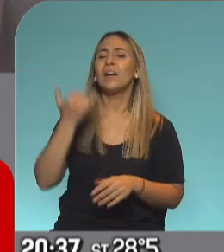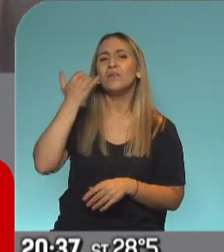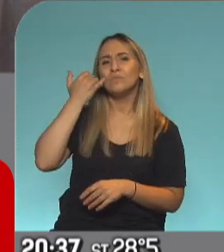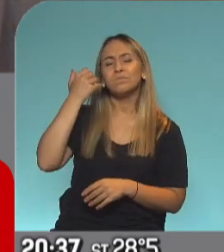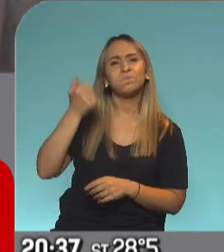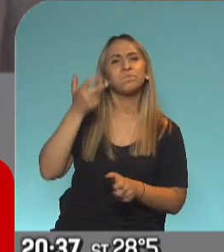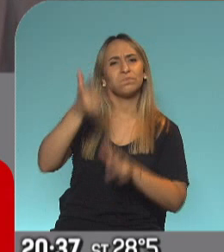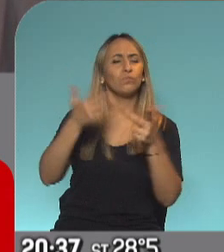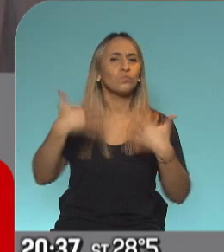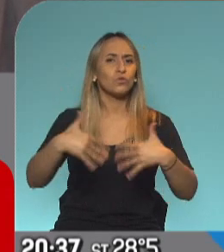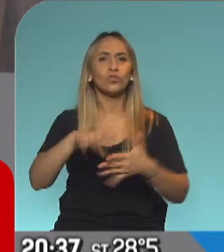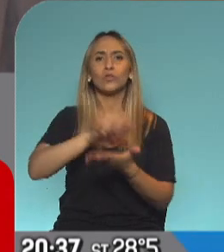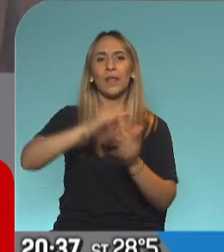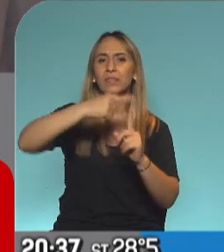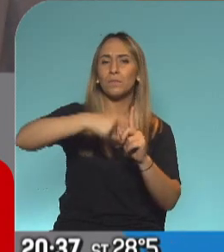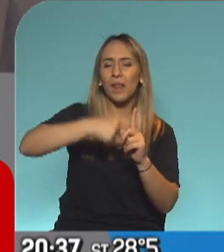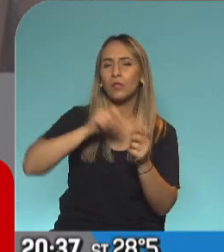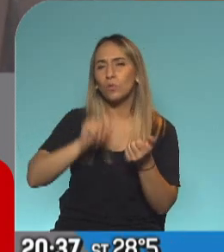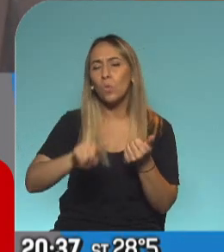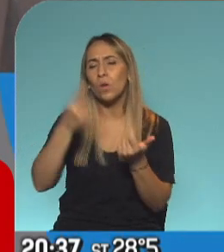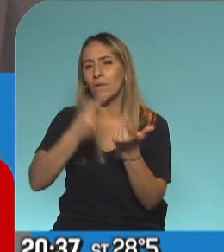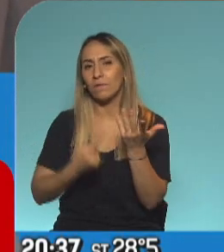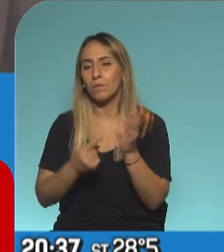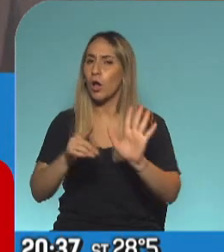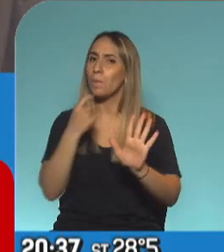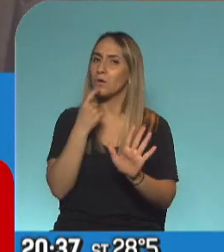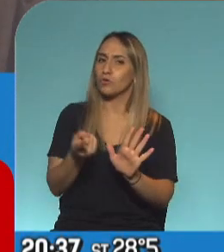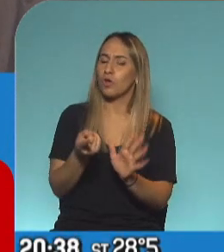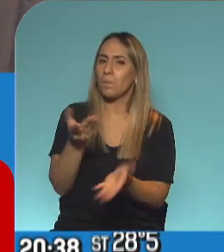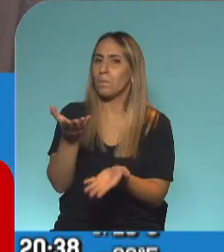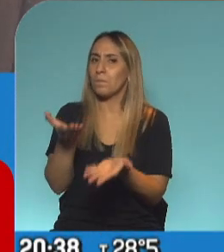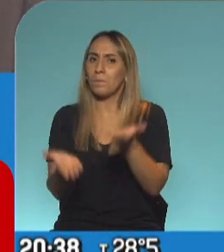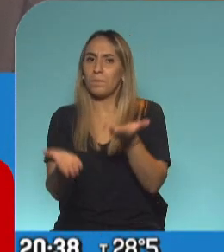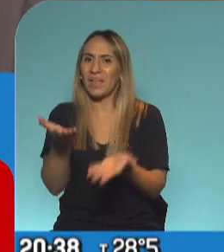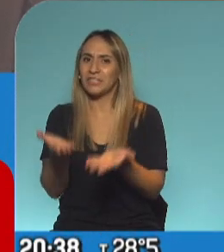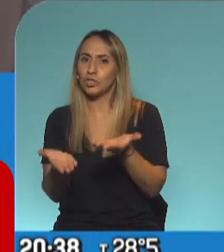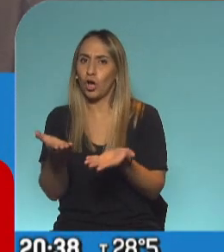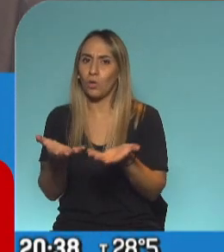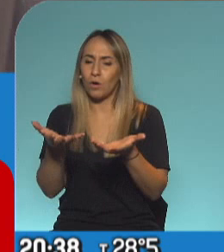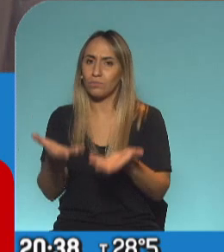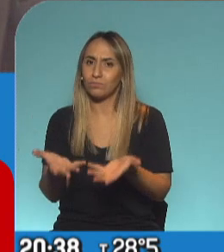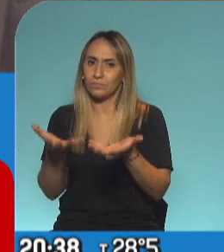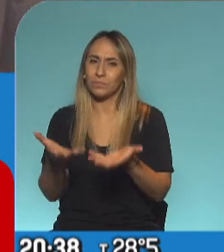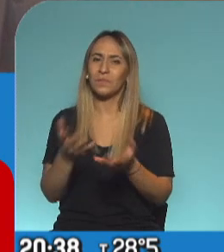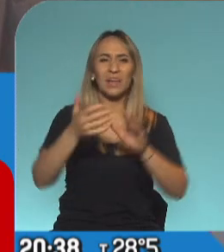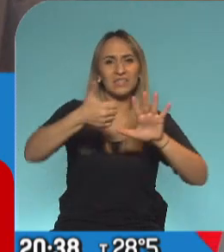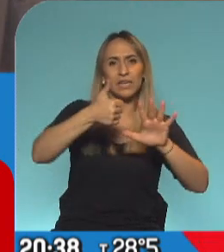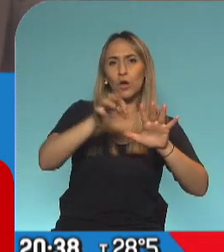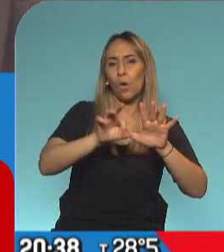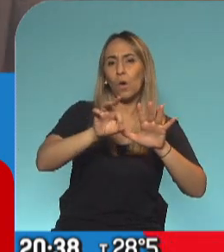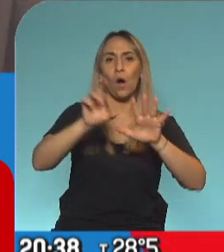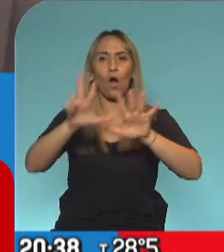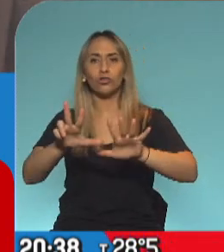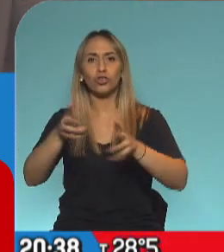deben acopiar las vacunas. Y le pregunto por el peso. Ya no solamente, creo que son 6 u 8 toneladas. Ahora me dirá